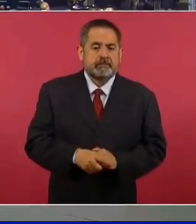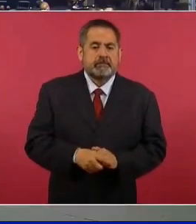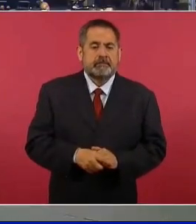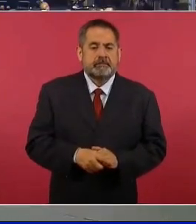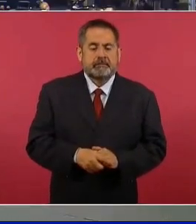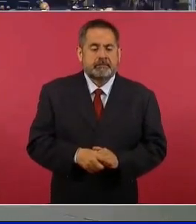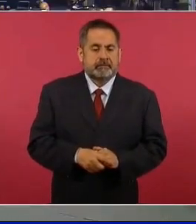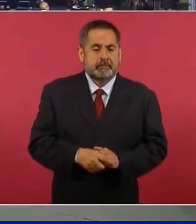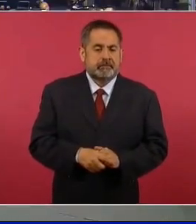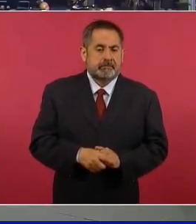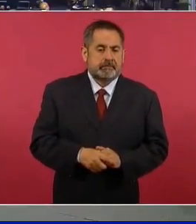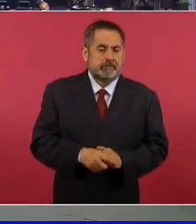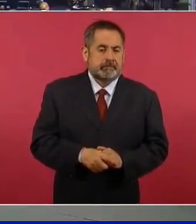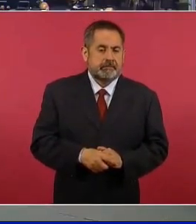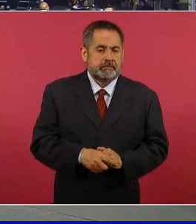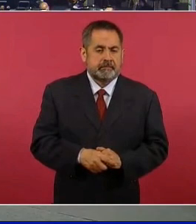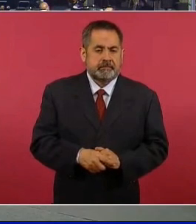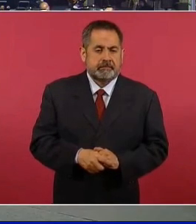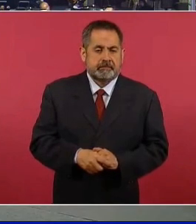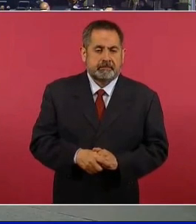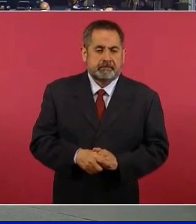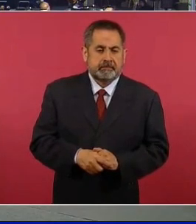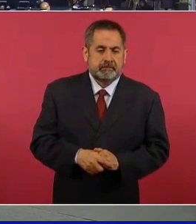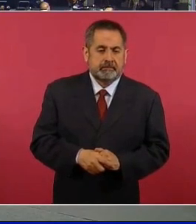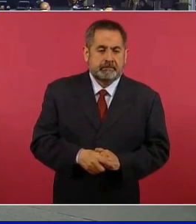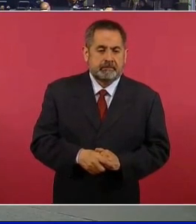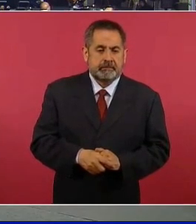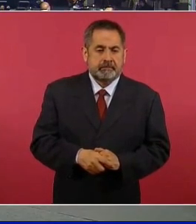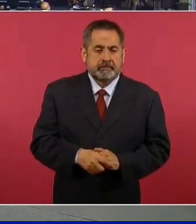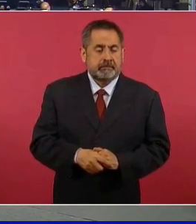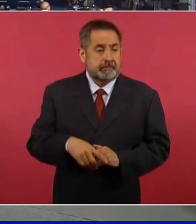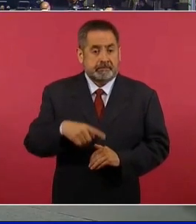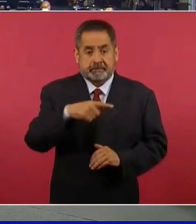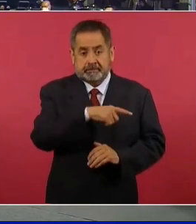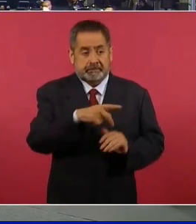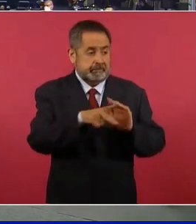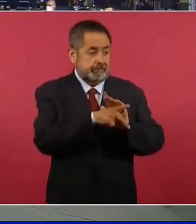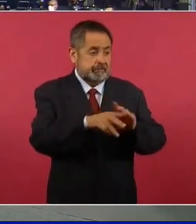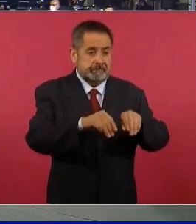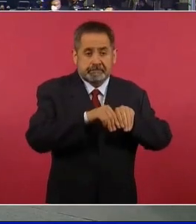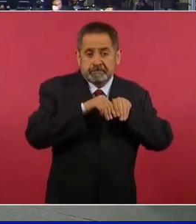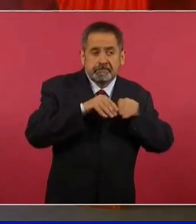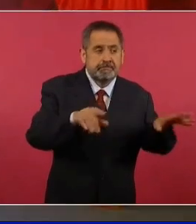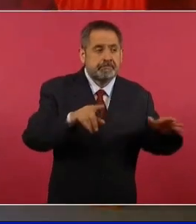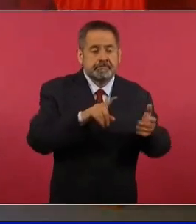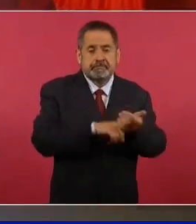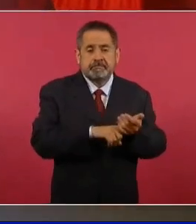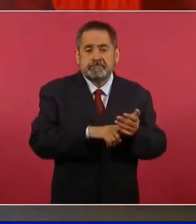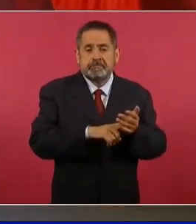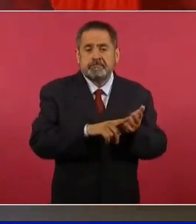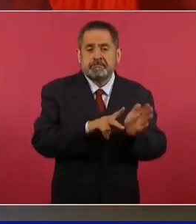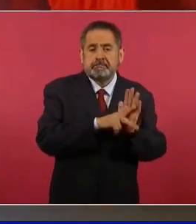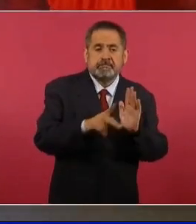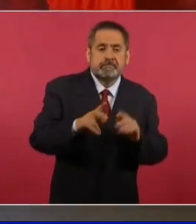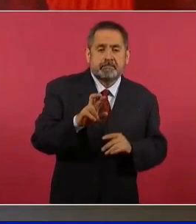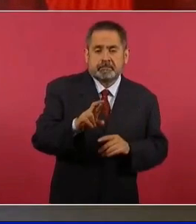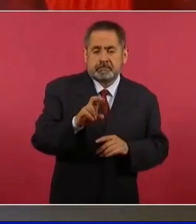pues no aparecen las ocho columnas del del